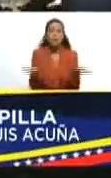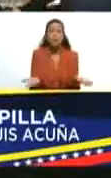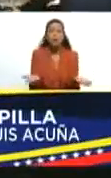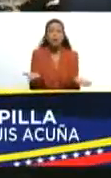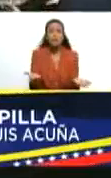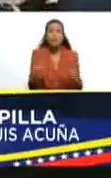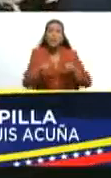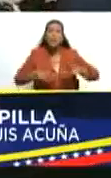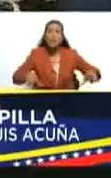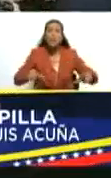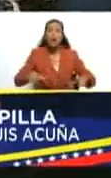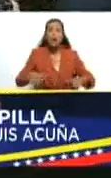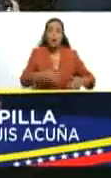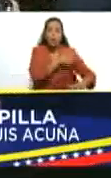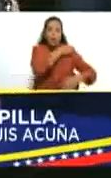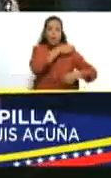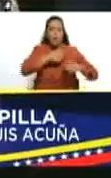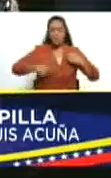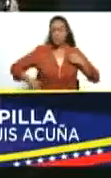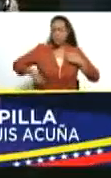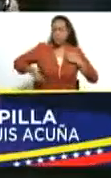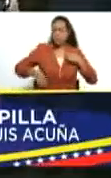Él tenía un bolsito,